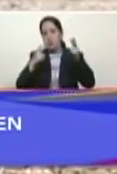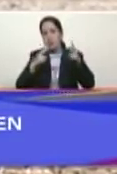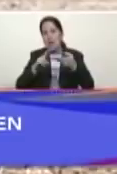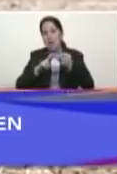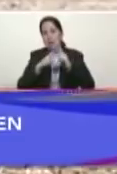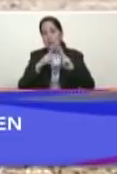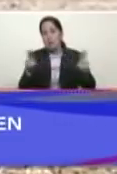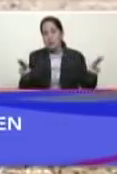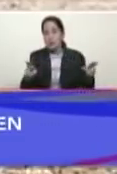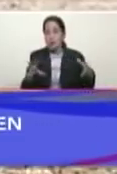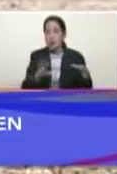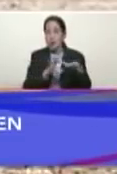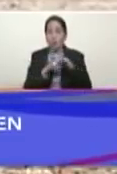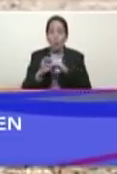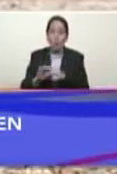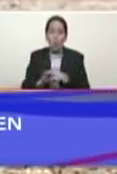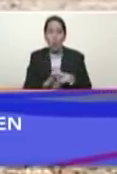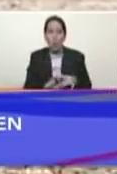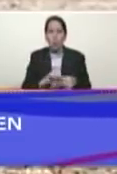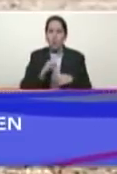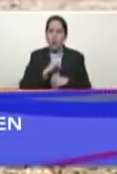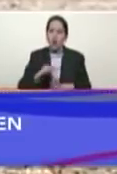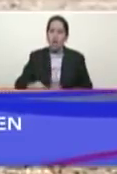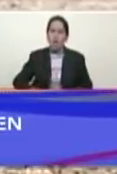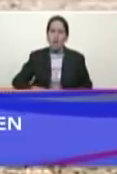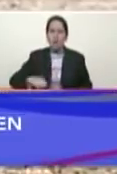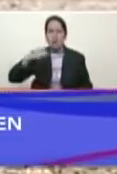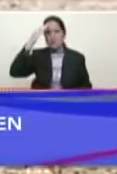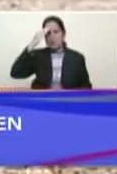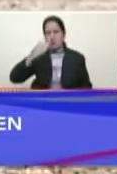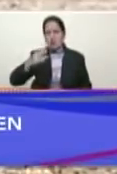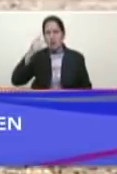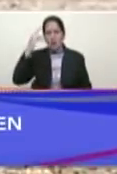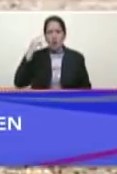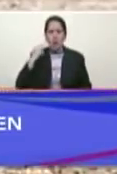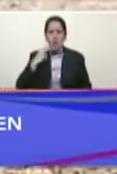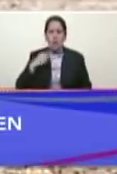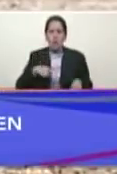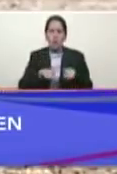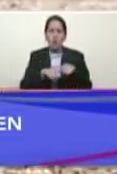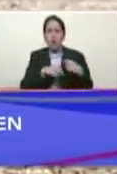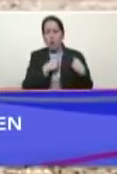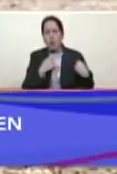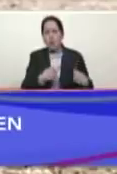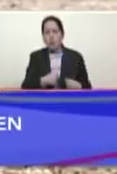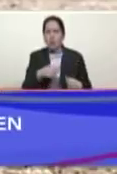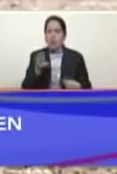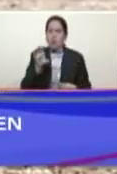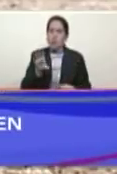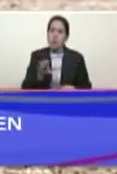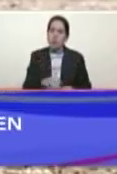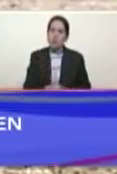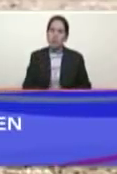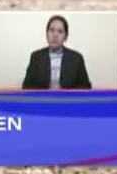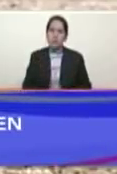a nuestra Fuerza Armada Nacional Bolivariana, corazón y columna de la patria. Profesional.